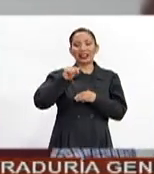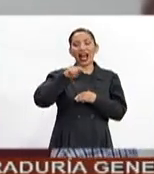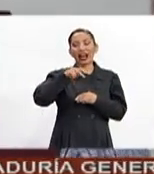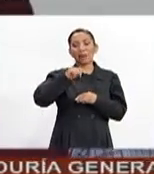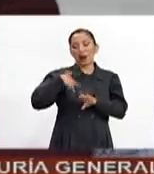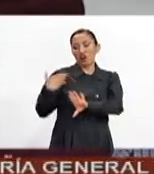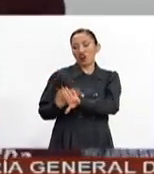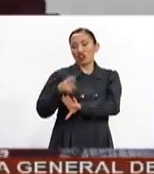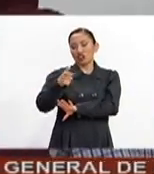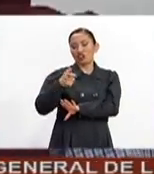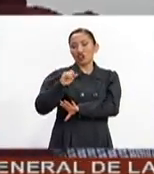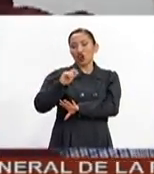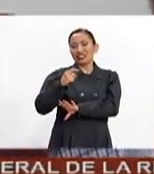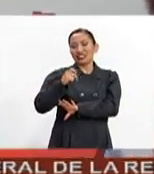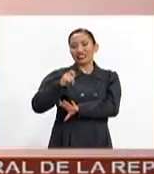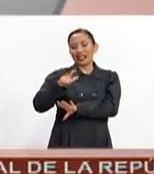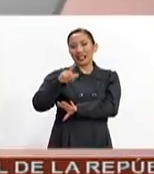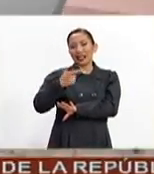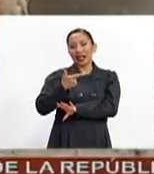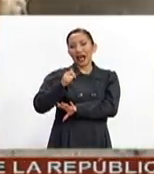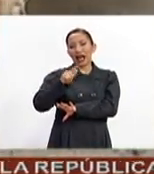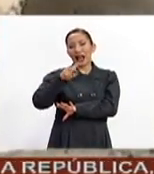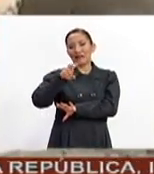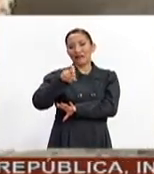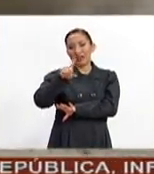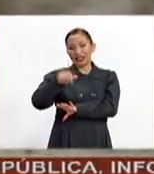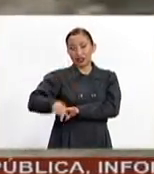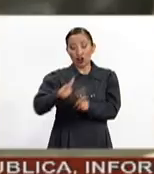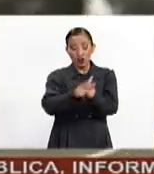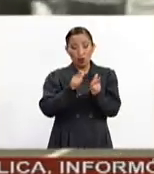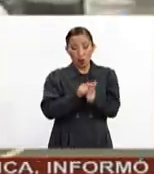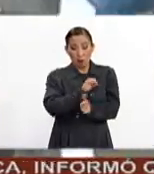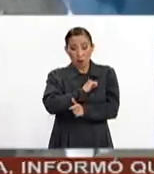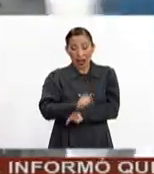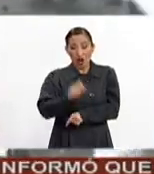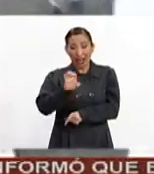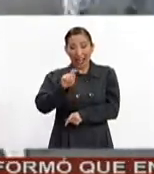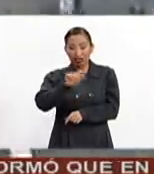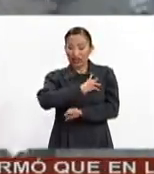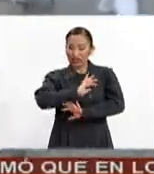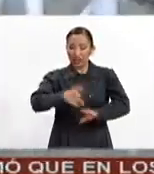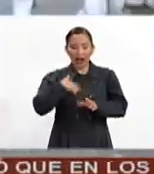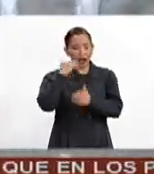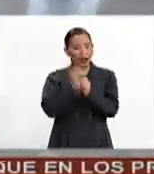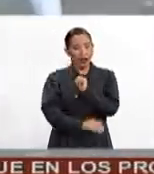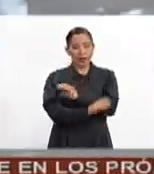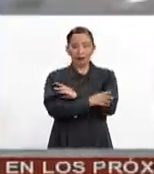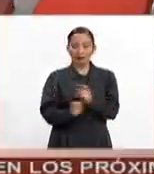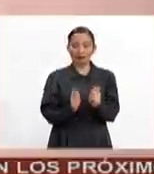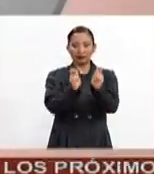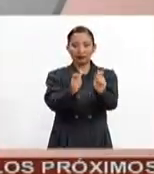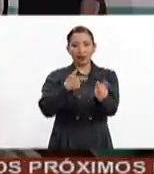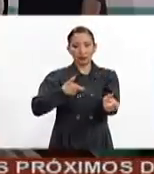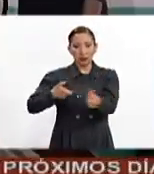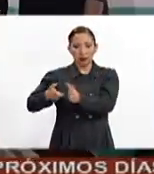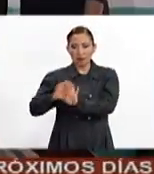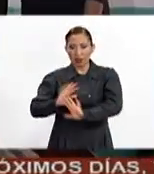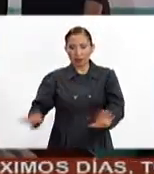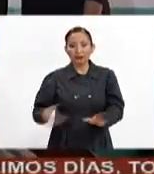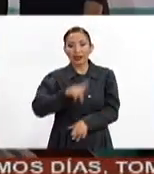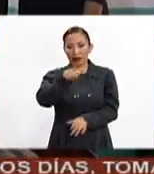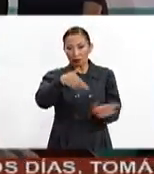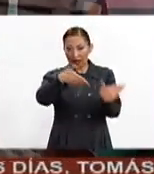Tlalnepantla agrede a Xóchitl Gálvez. El grupo terrorista ETA se desarma definitivamente.